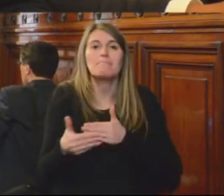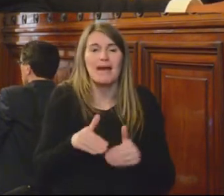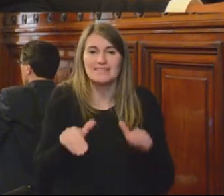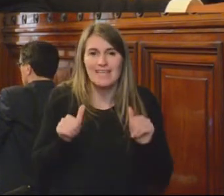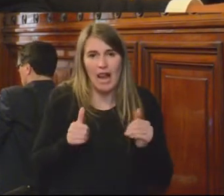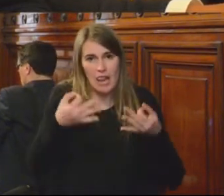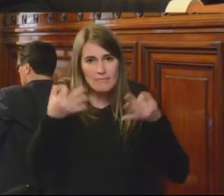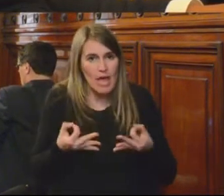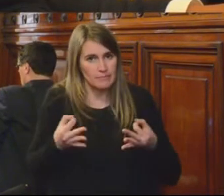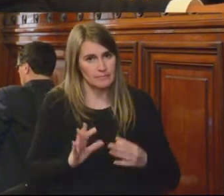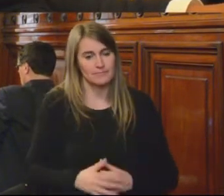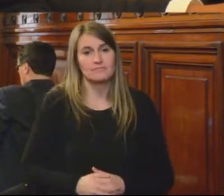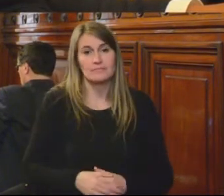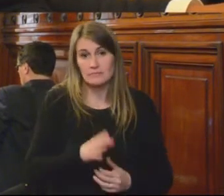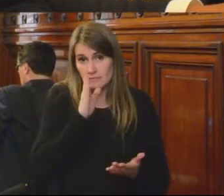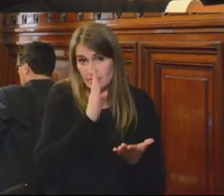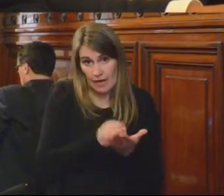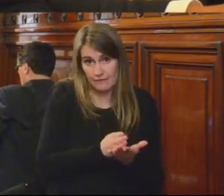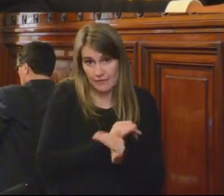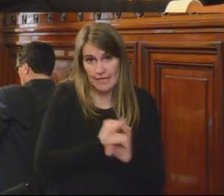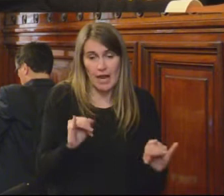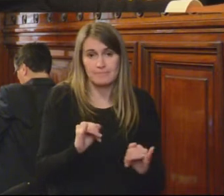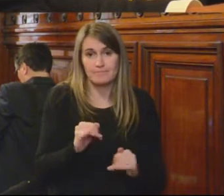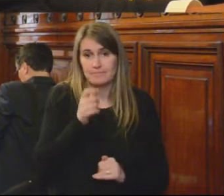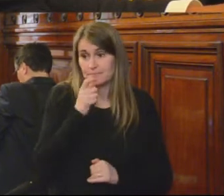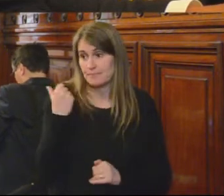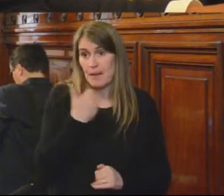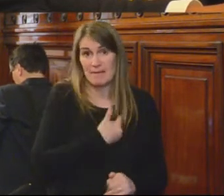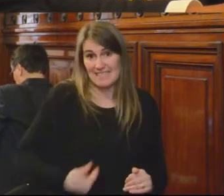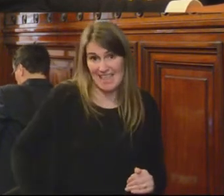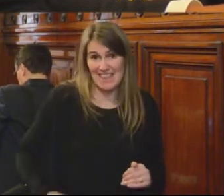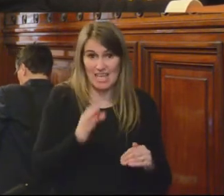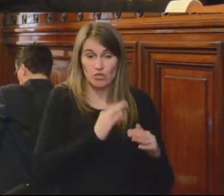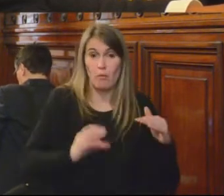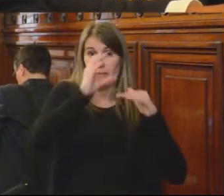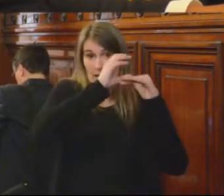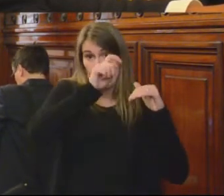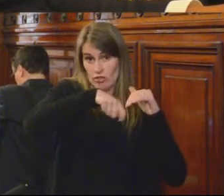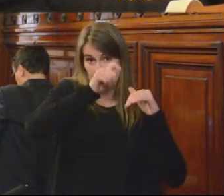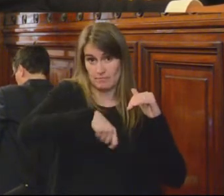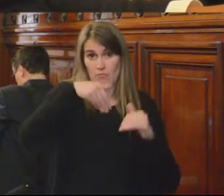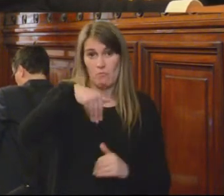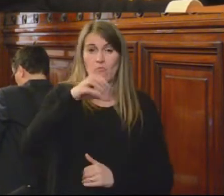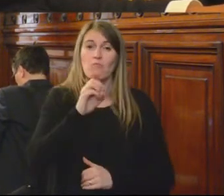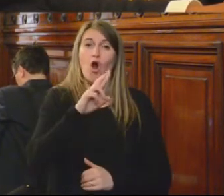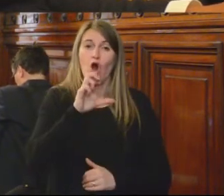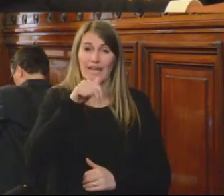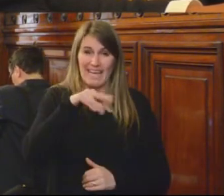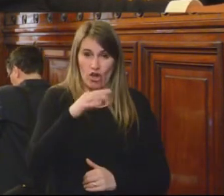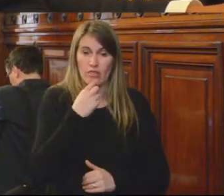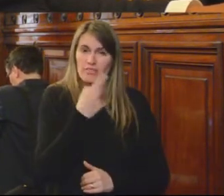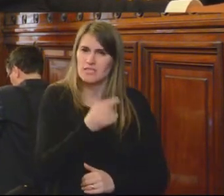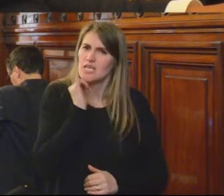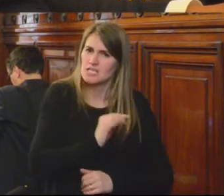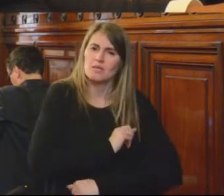oportuna. Para terminar, en palabras del presidente del Tribunal Supremo de Justicia, magistrado Michael Moreno, cuenten con el Poder Judicial